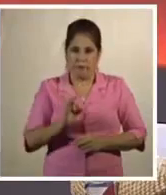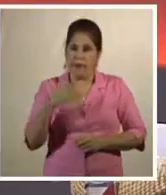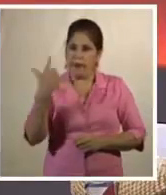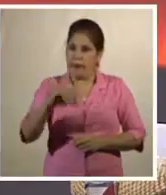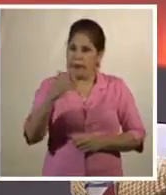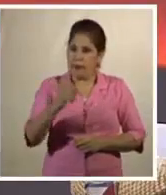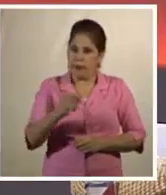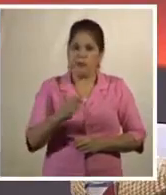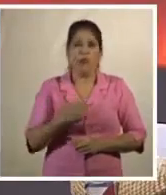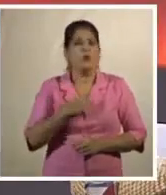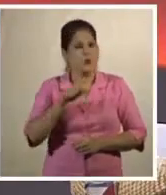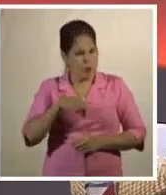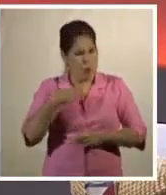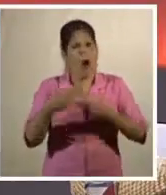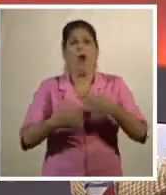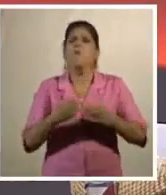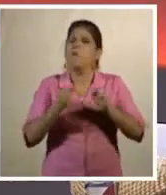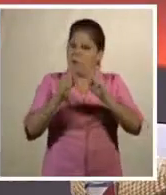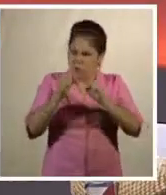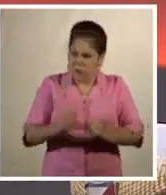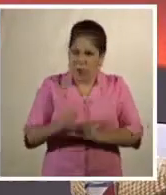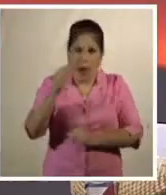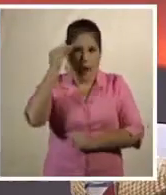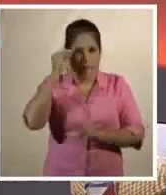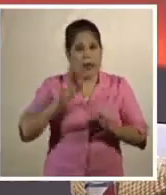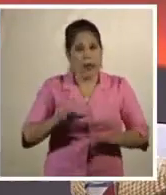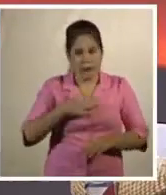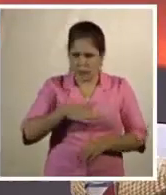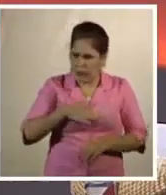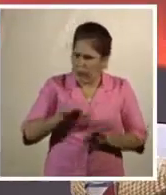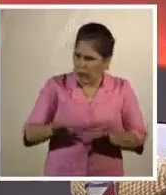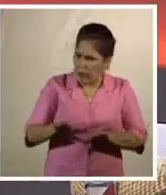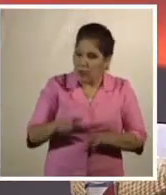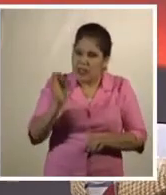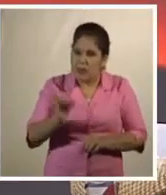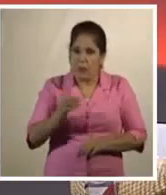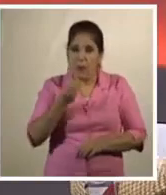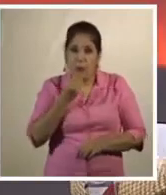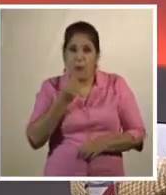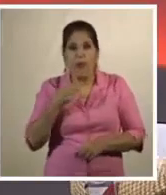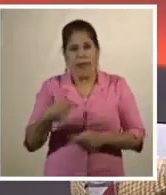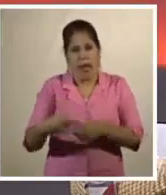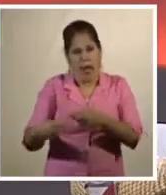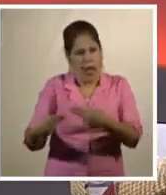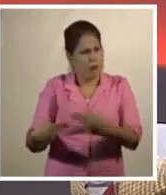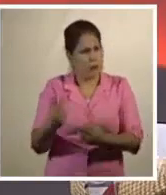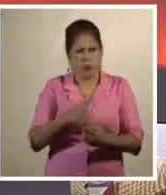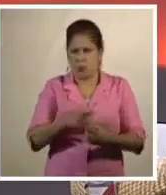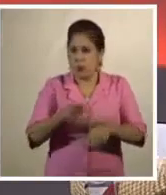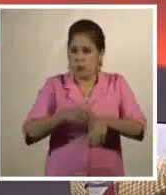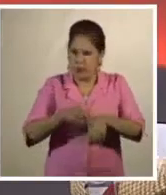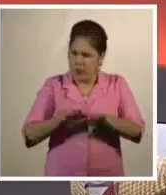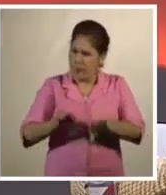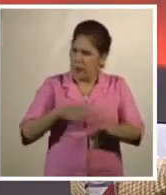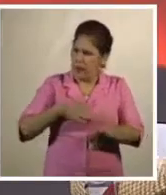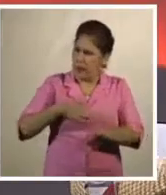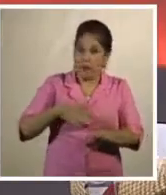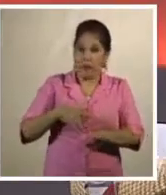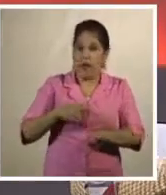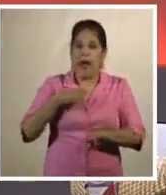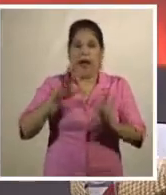límite y con el entrenamiento de la voluntad que es eso de que tiene que aprender a esperar que siempre no se puede que cada cosa tiene su momento